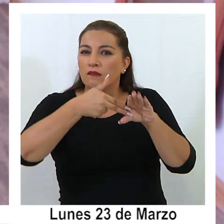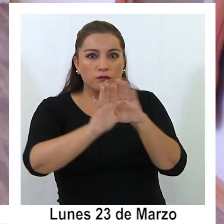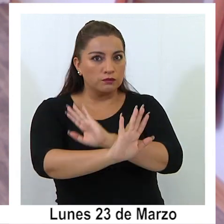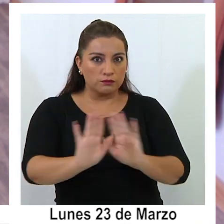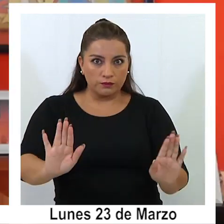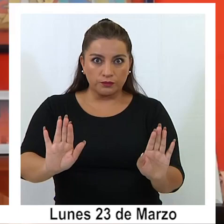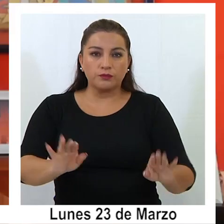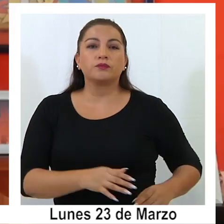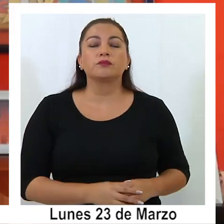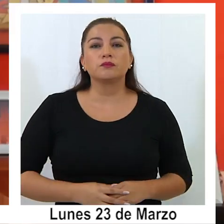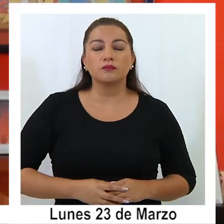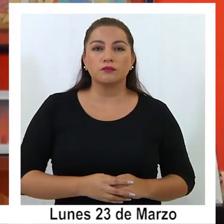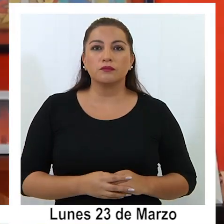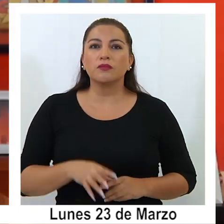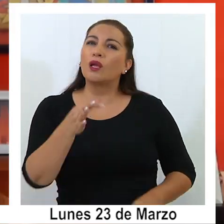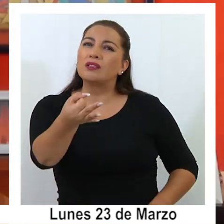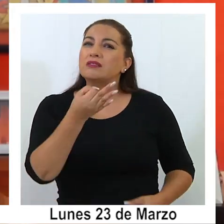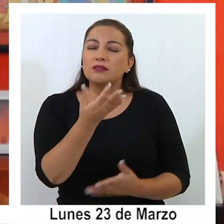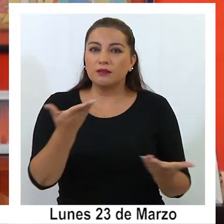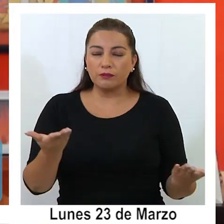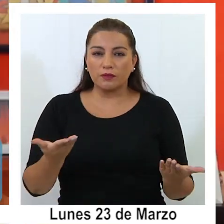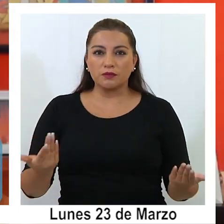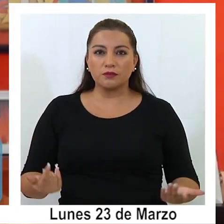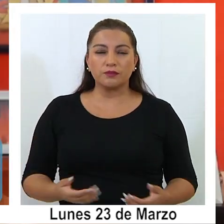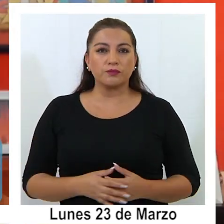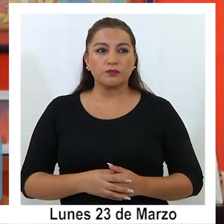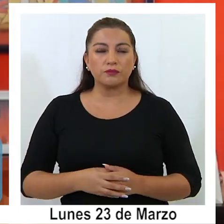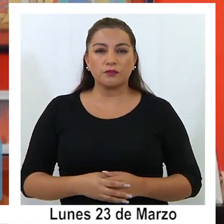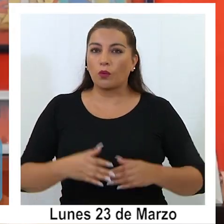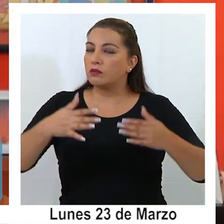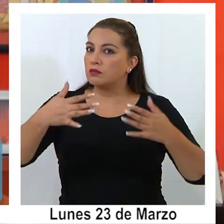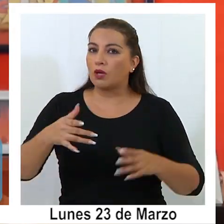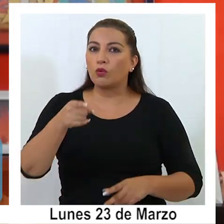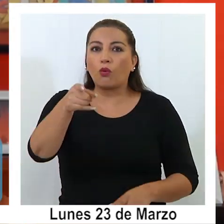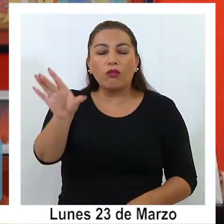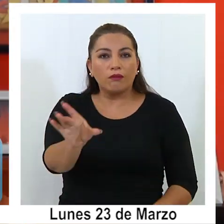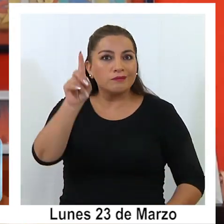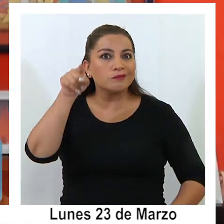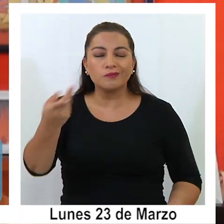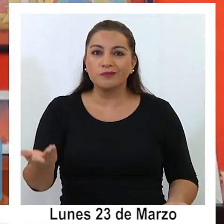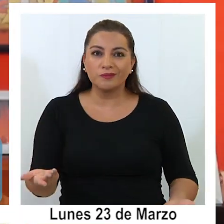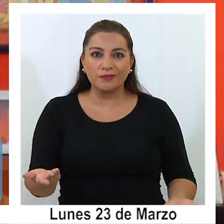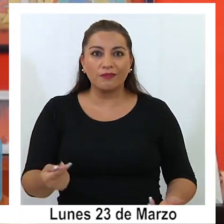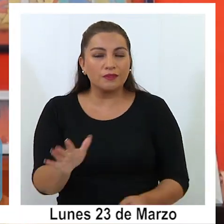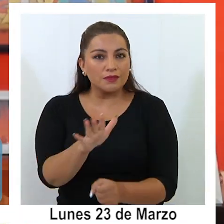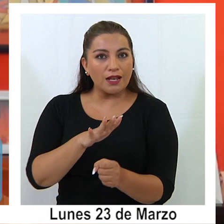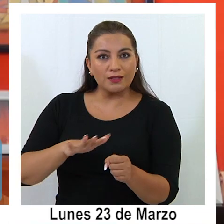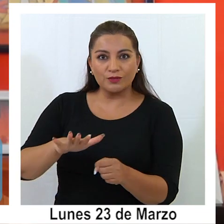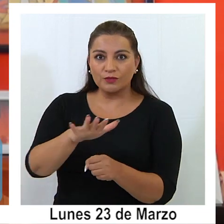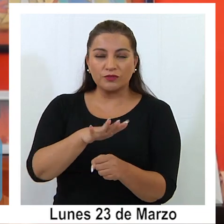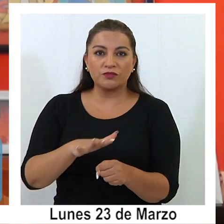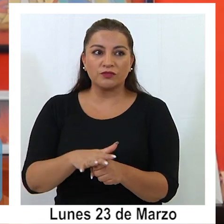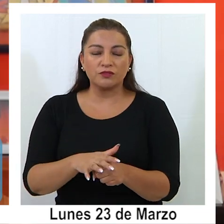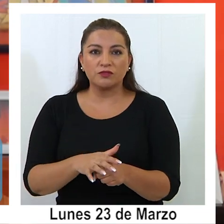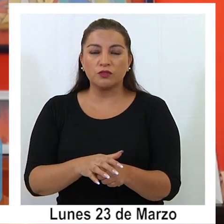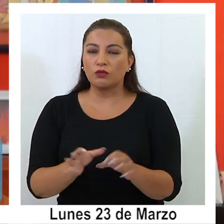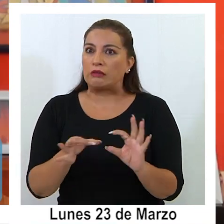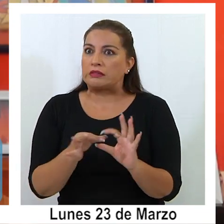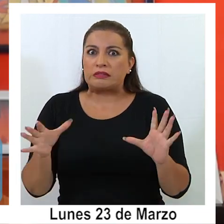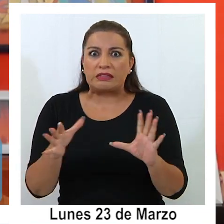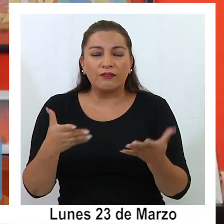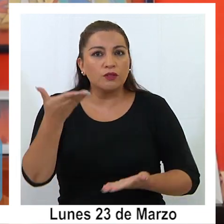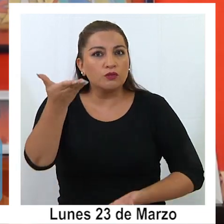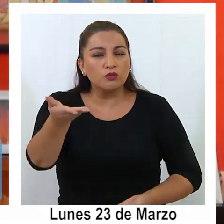benzina. Y cuéntanos en qué momento, cuando ya te diste cuenta probablemente de la situación que se estaba poniendo grave,